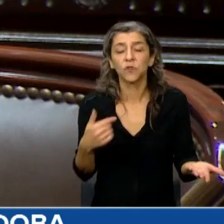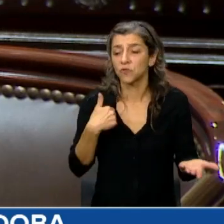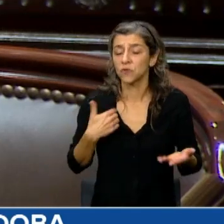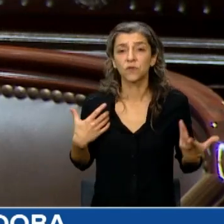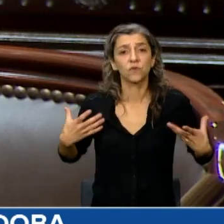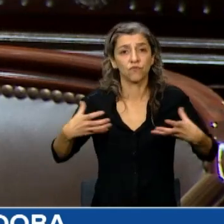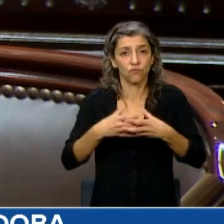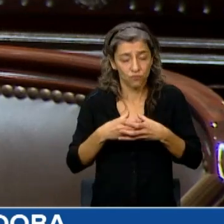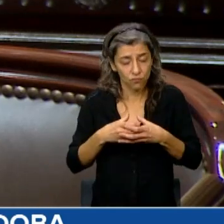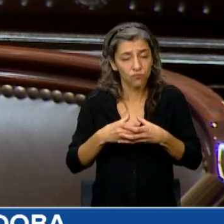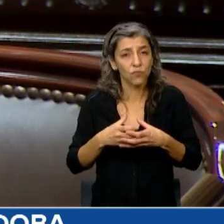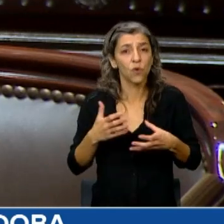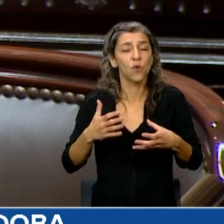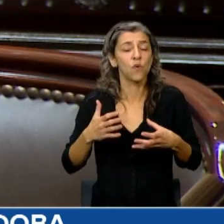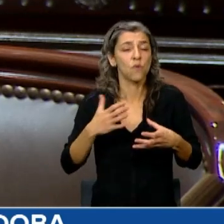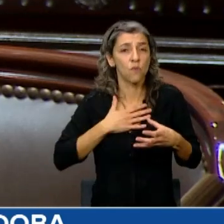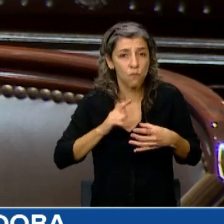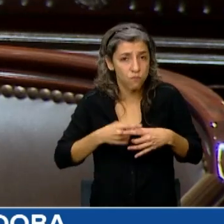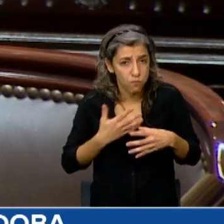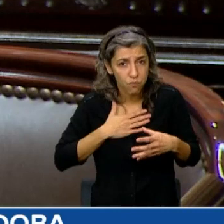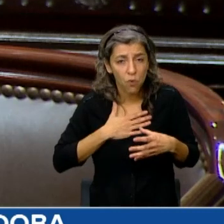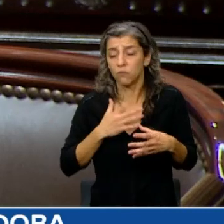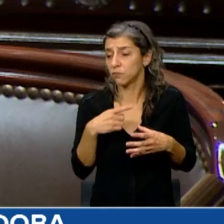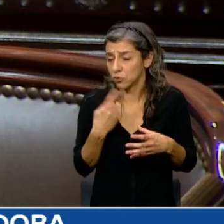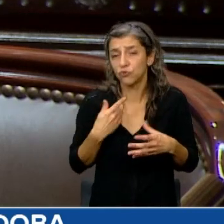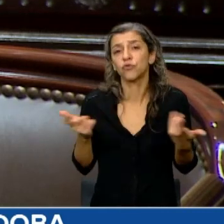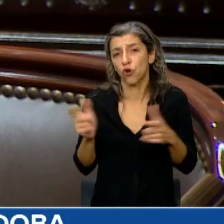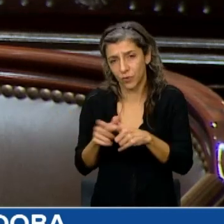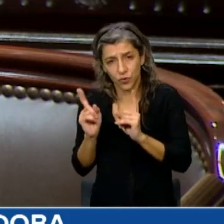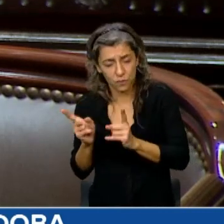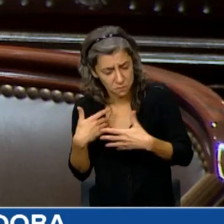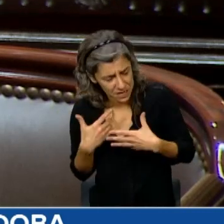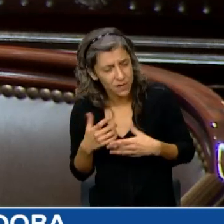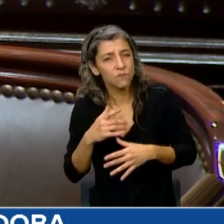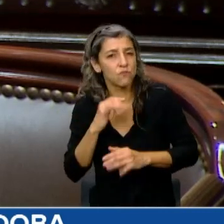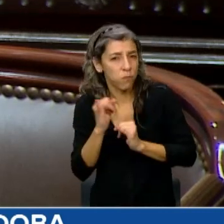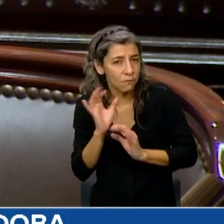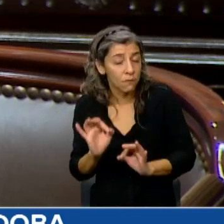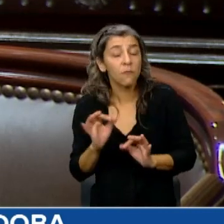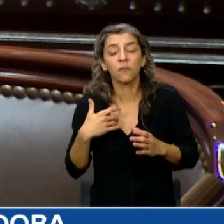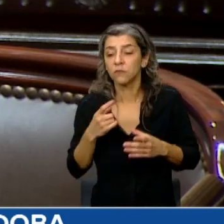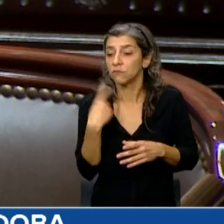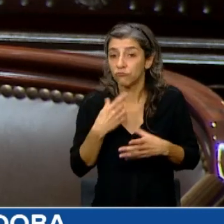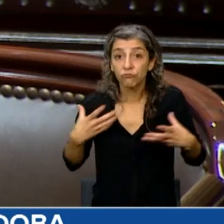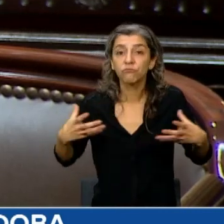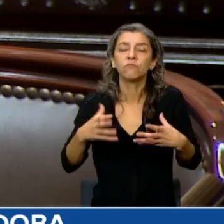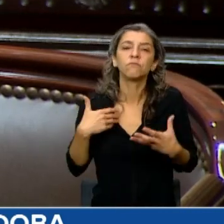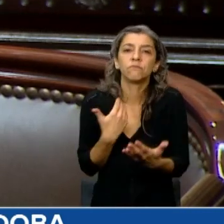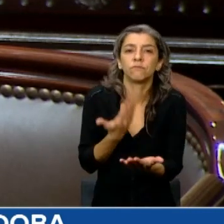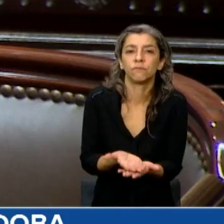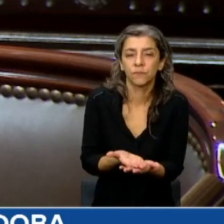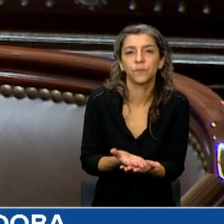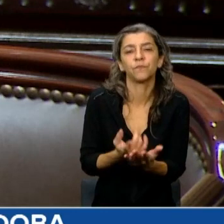bloque Evolución y de esta comisión que recién hablé de Agricultura y Ganadería, hemos presentado